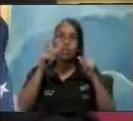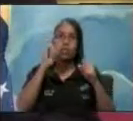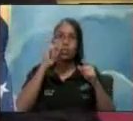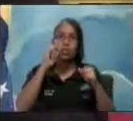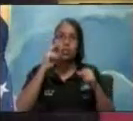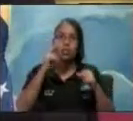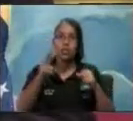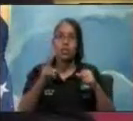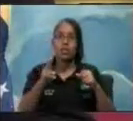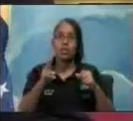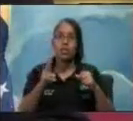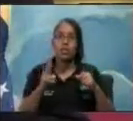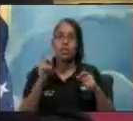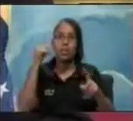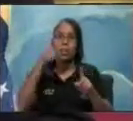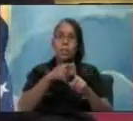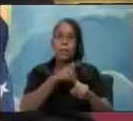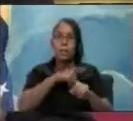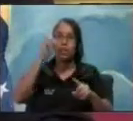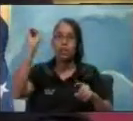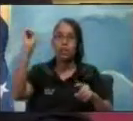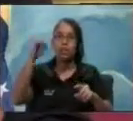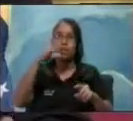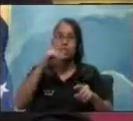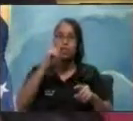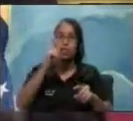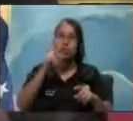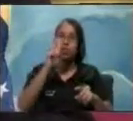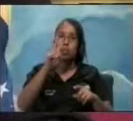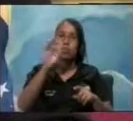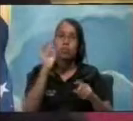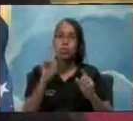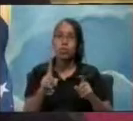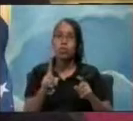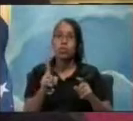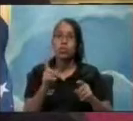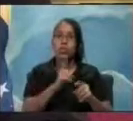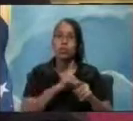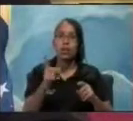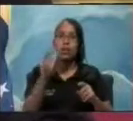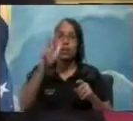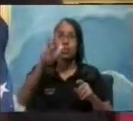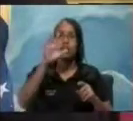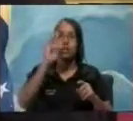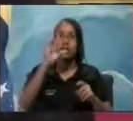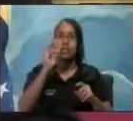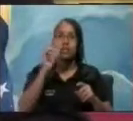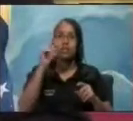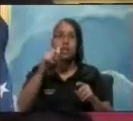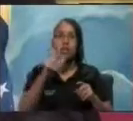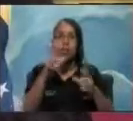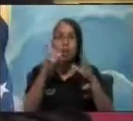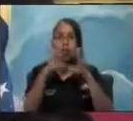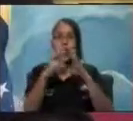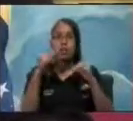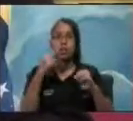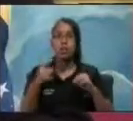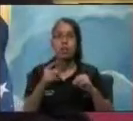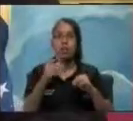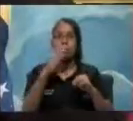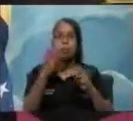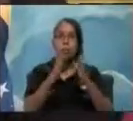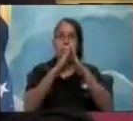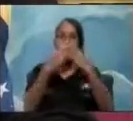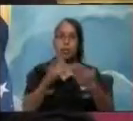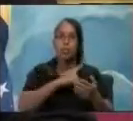viendo a través de Luz, a través de Luz 102.1 y a través del canal 37, escuche la palabra de Dios